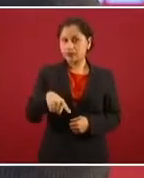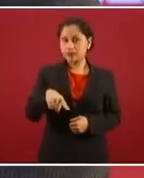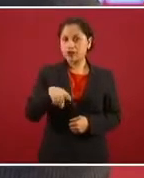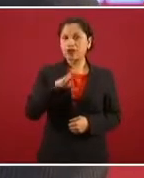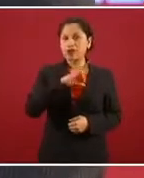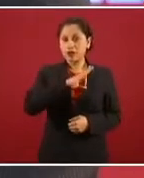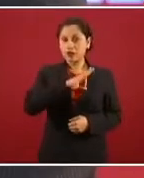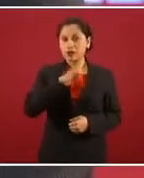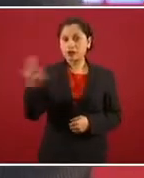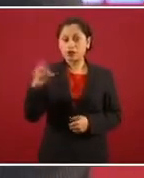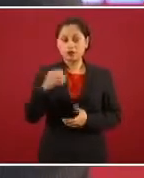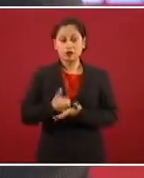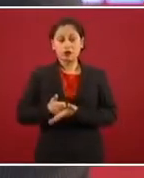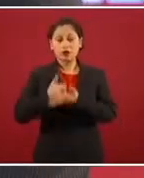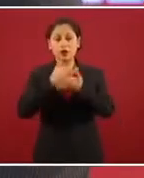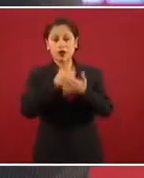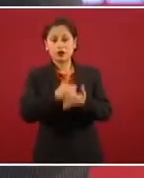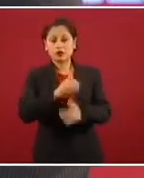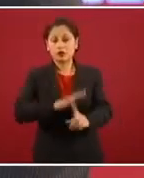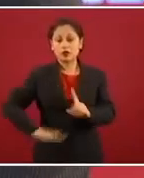el desarrollo y el bienestar del pueblo.